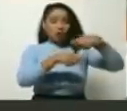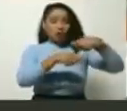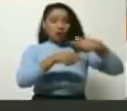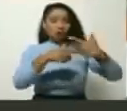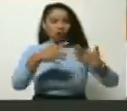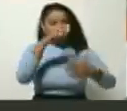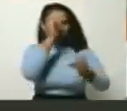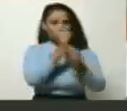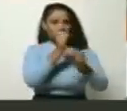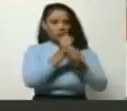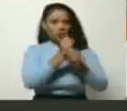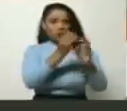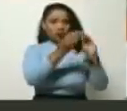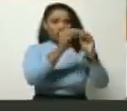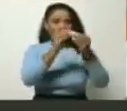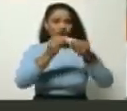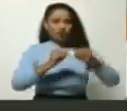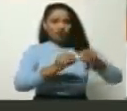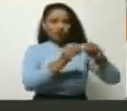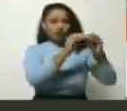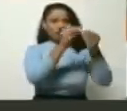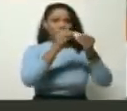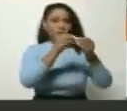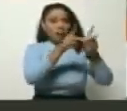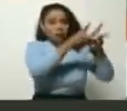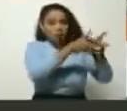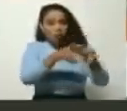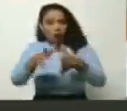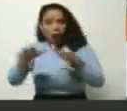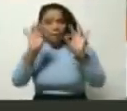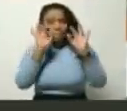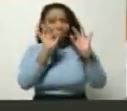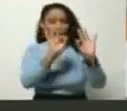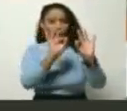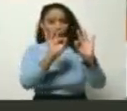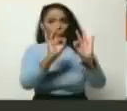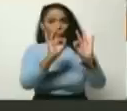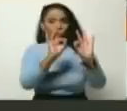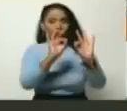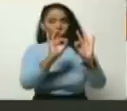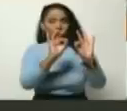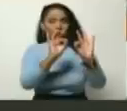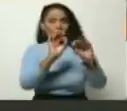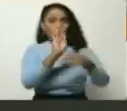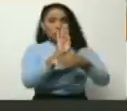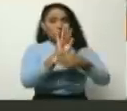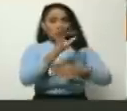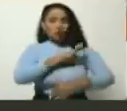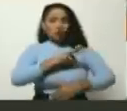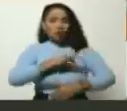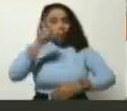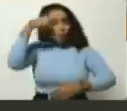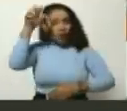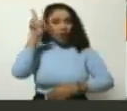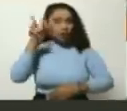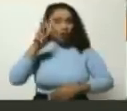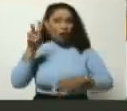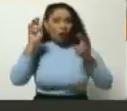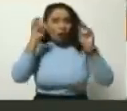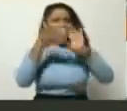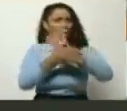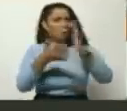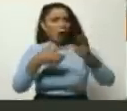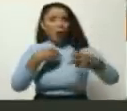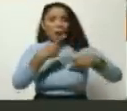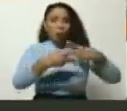trabajará en la concreción de acciones y programas específicos de protección social al pueblo venezolano en el marco del